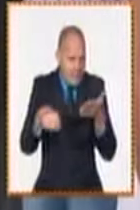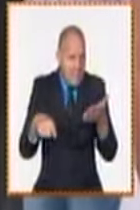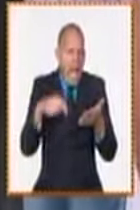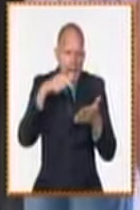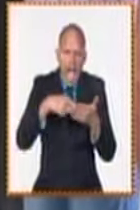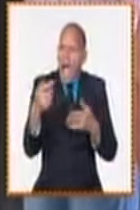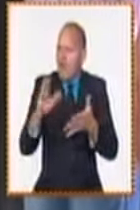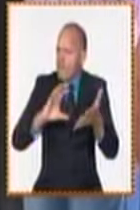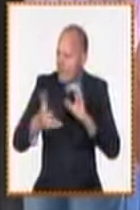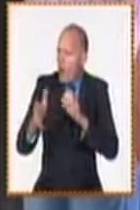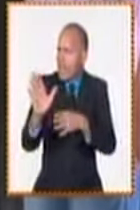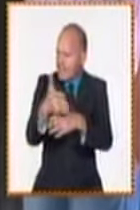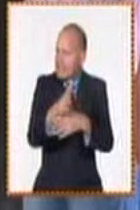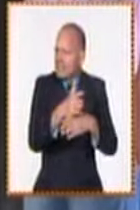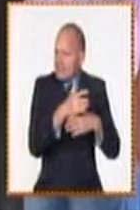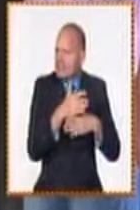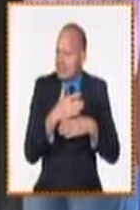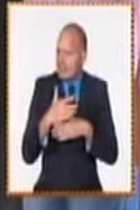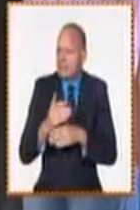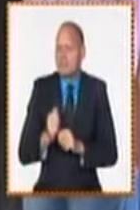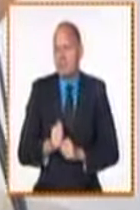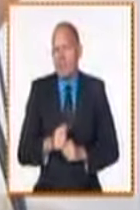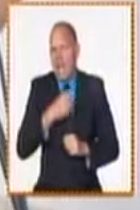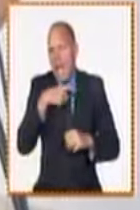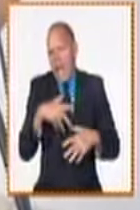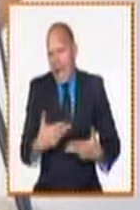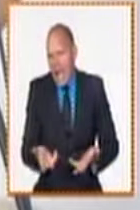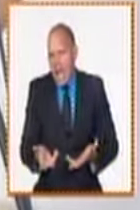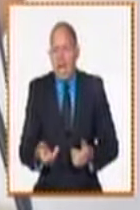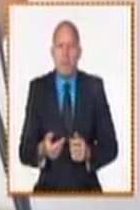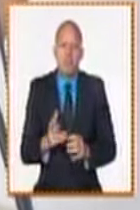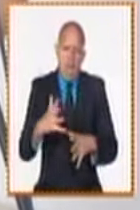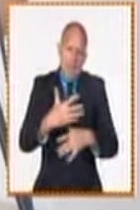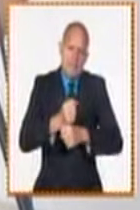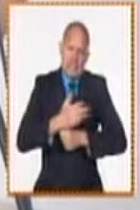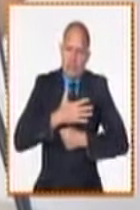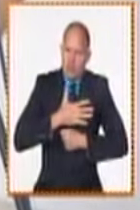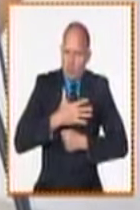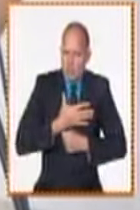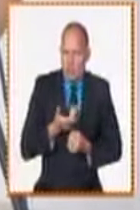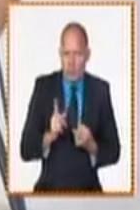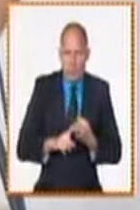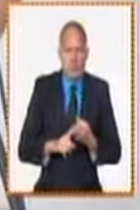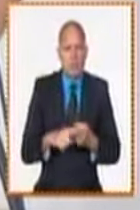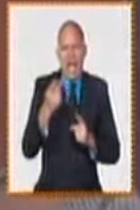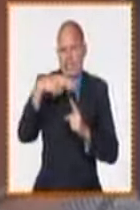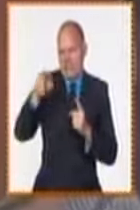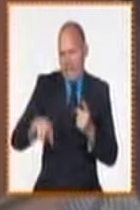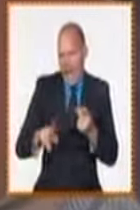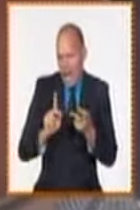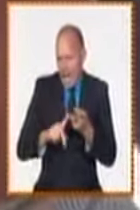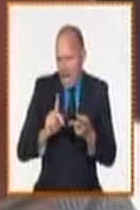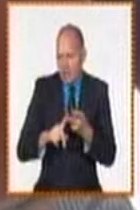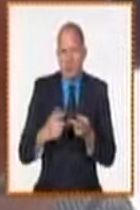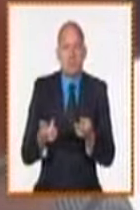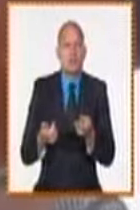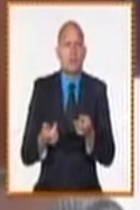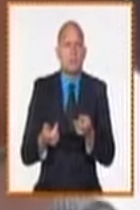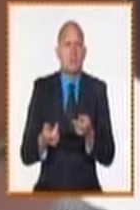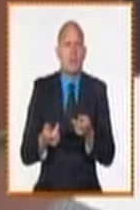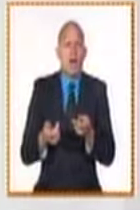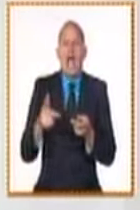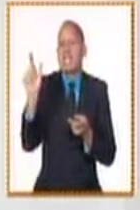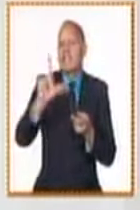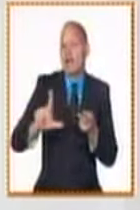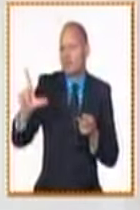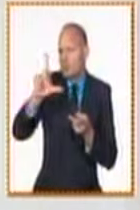más significativo del patrimonio, de la literatura, del teatro, de la música, a este programa